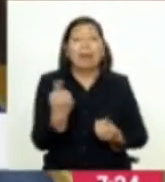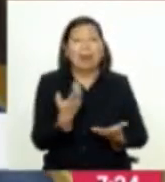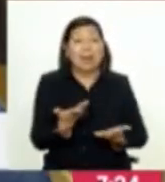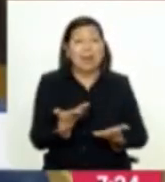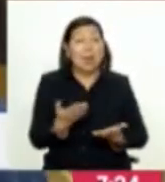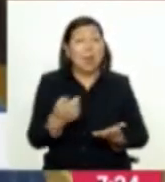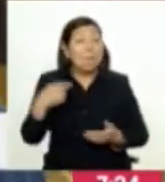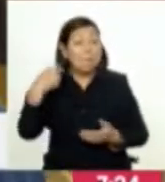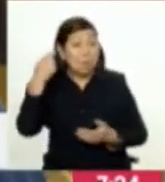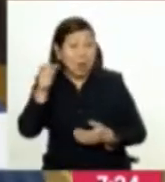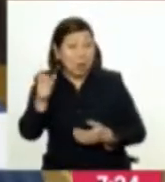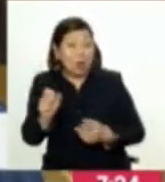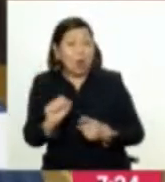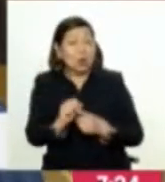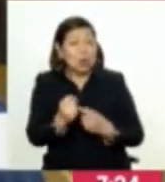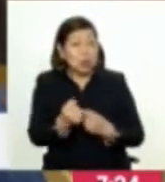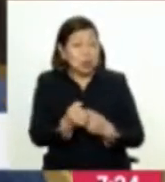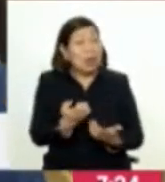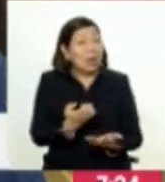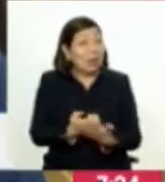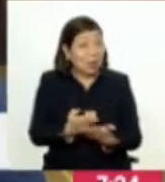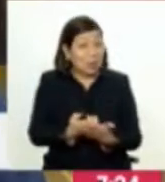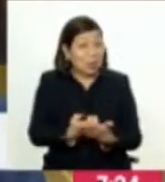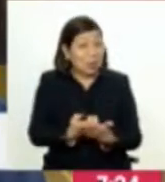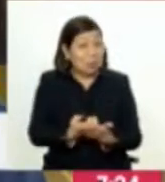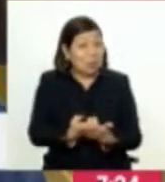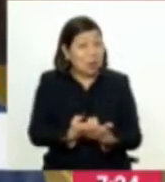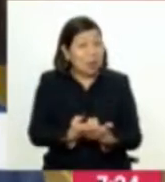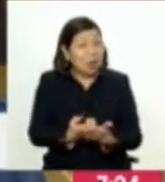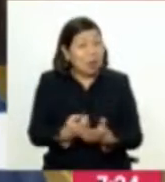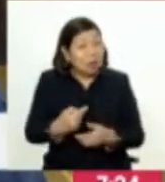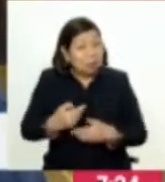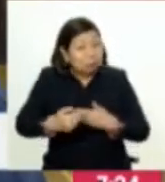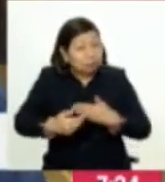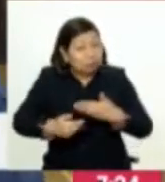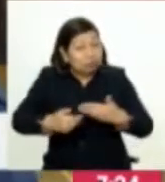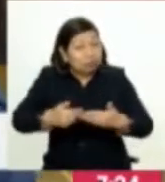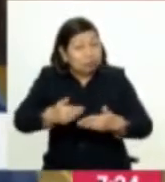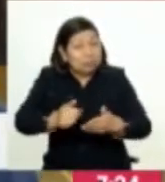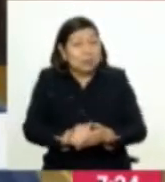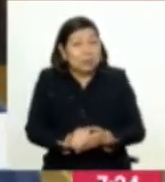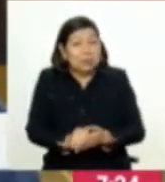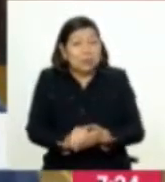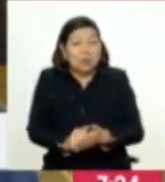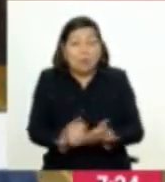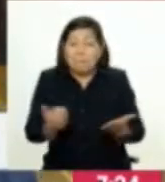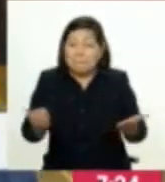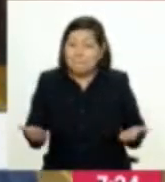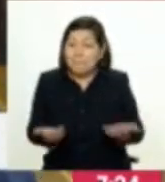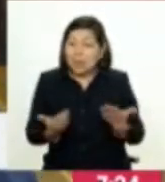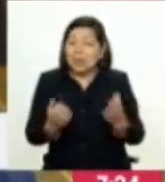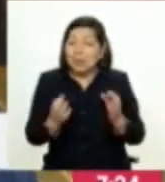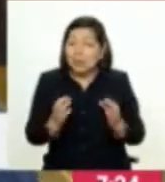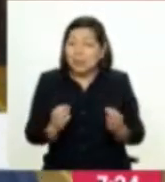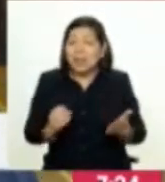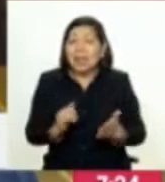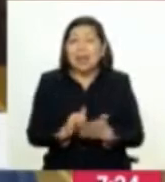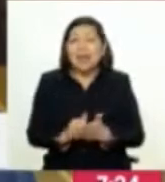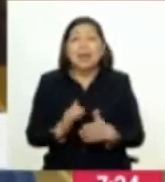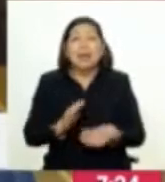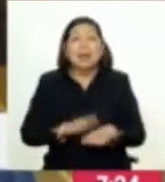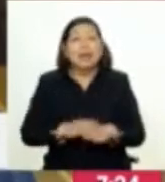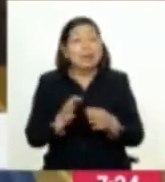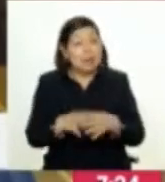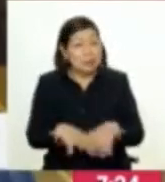actores políticos, sociales y económicos fuimos generando un impulso proactivo respecto